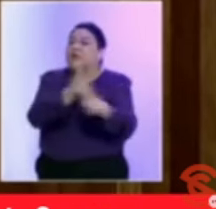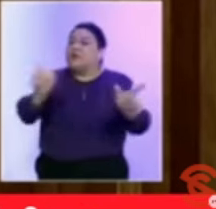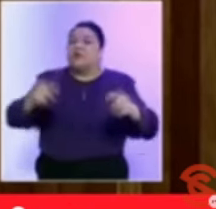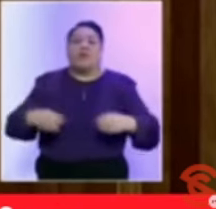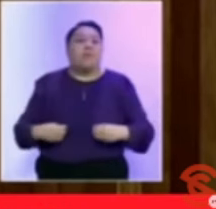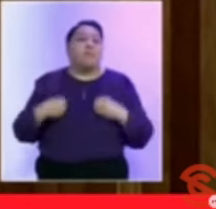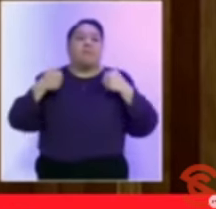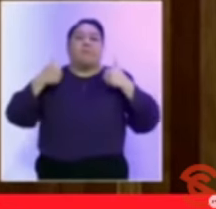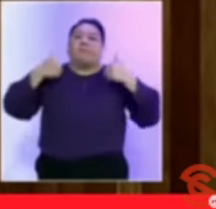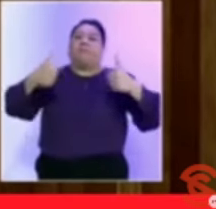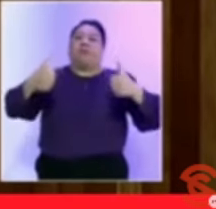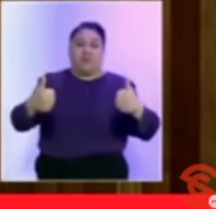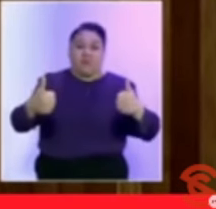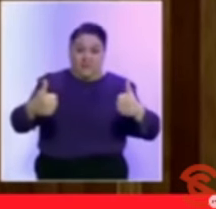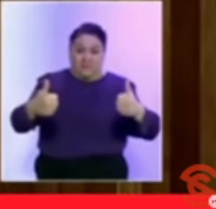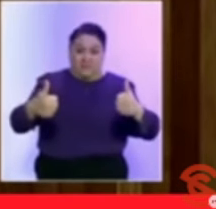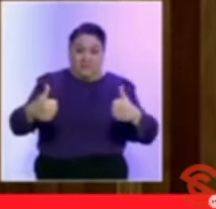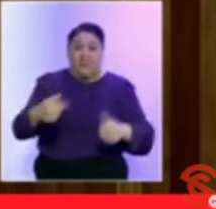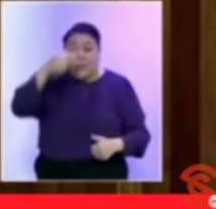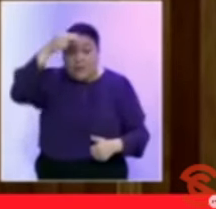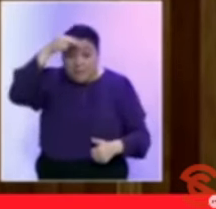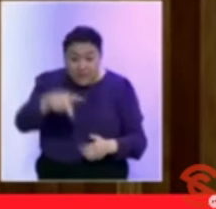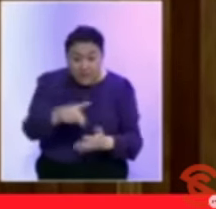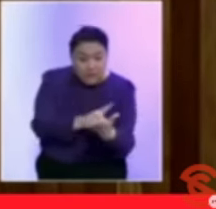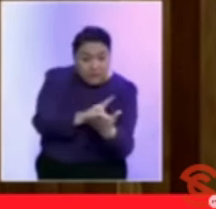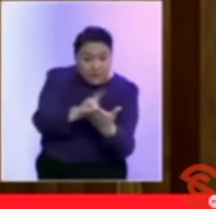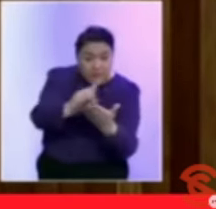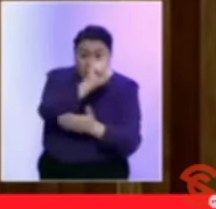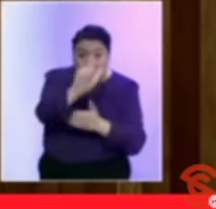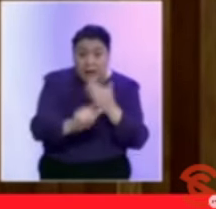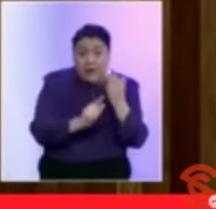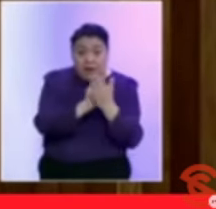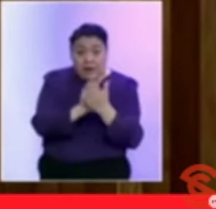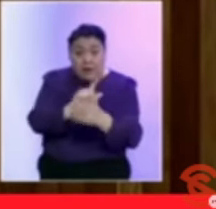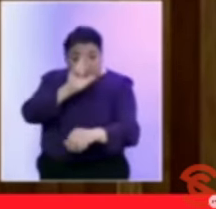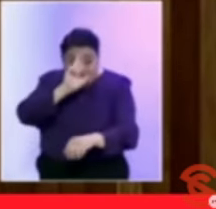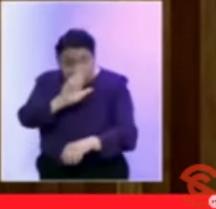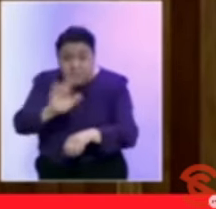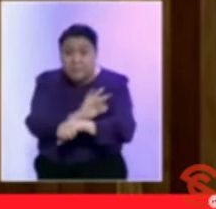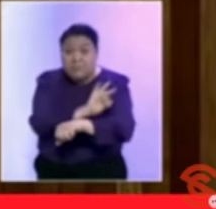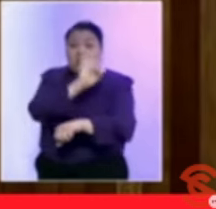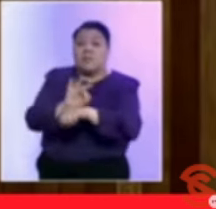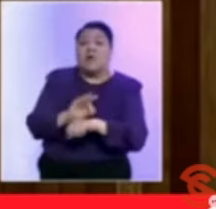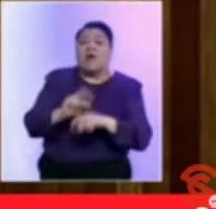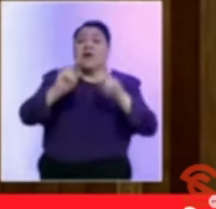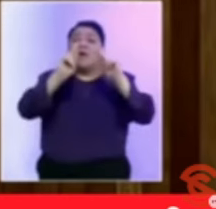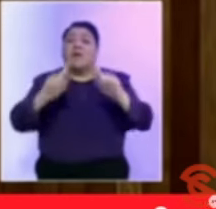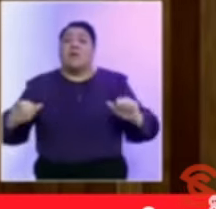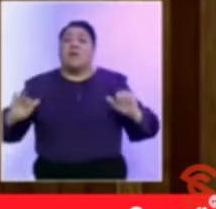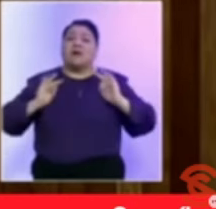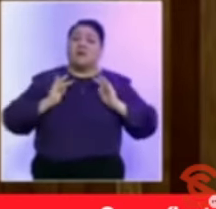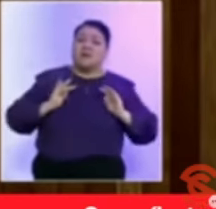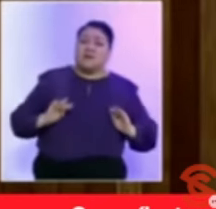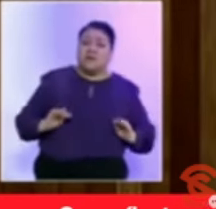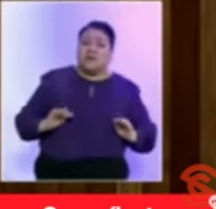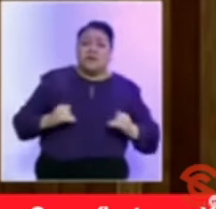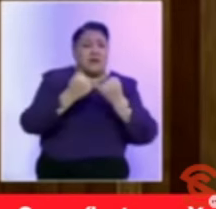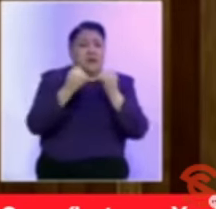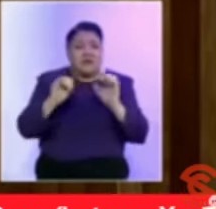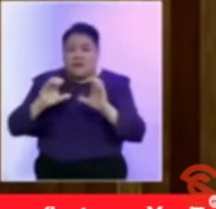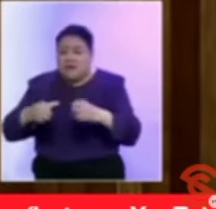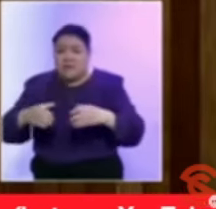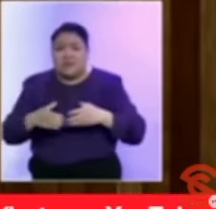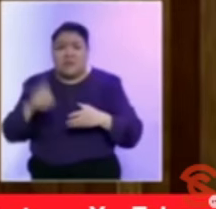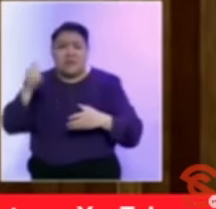bienestar un México de derechos en paz fraterno independiente